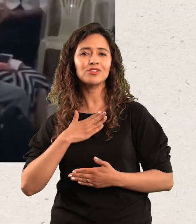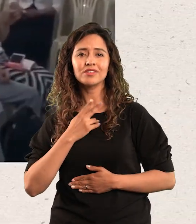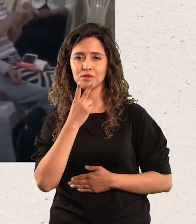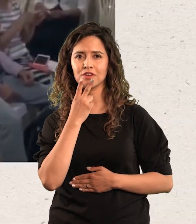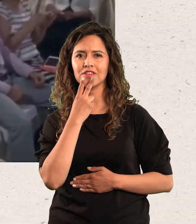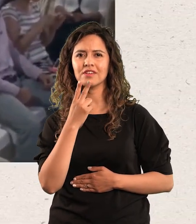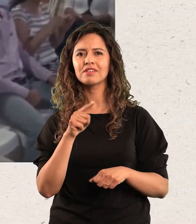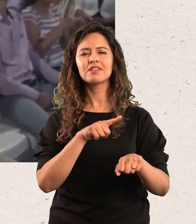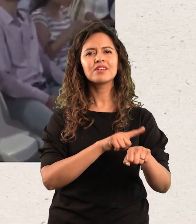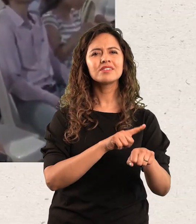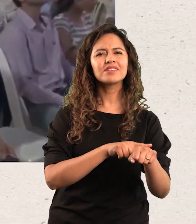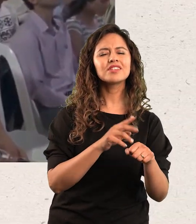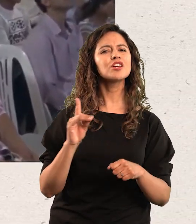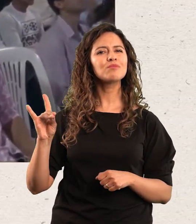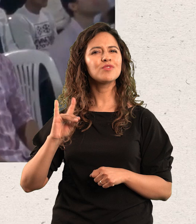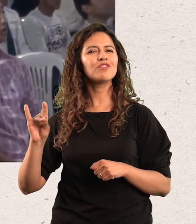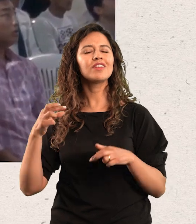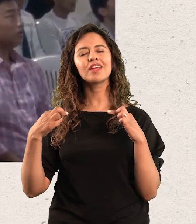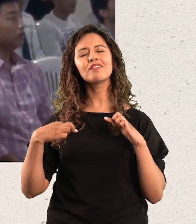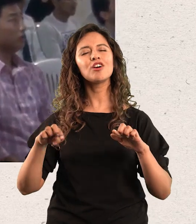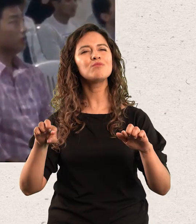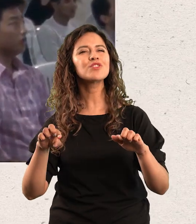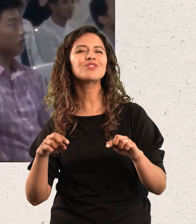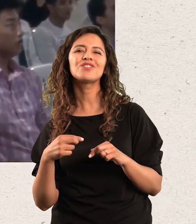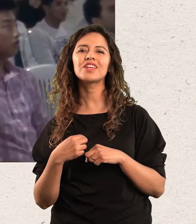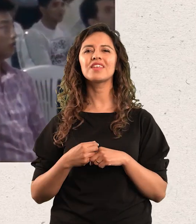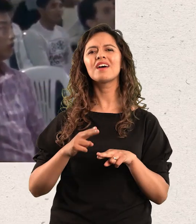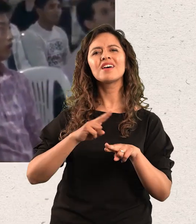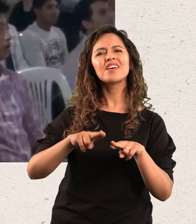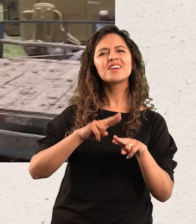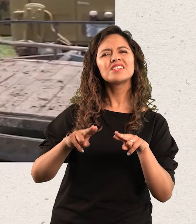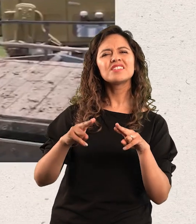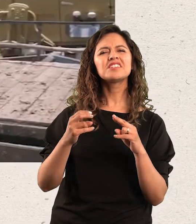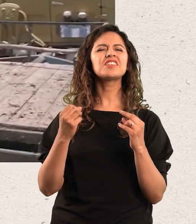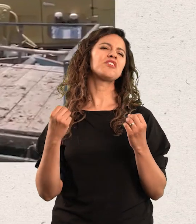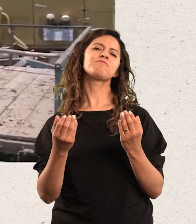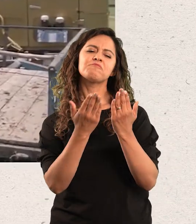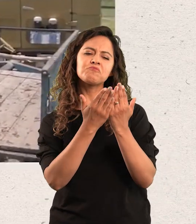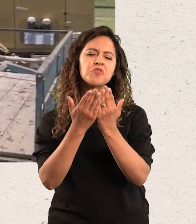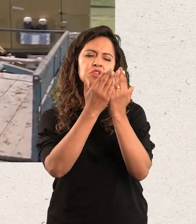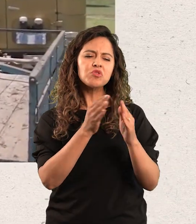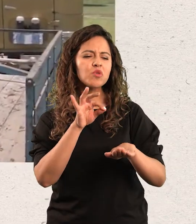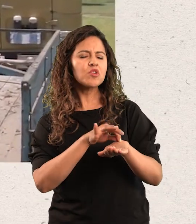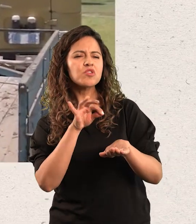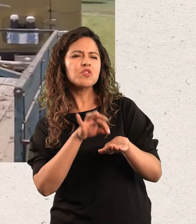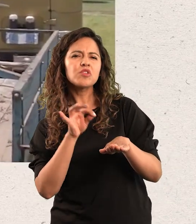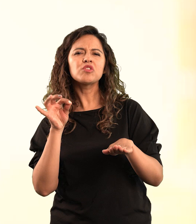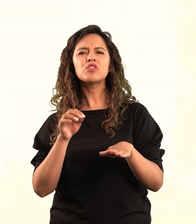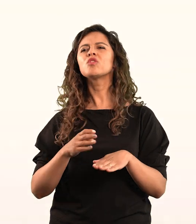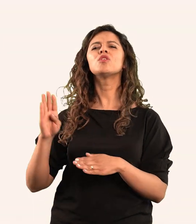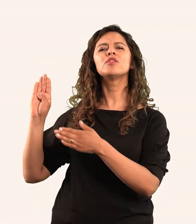Durante el tiempo que pasé en Bolivia, tuve la oportunidad de hacer un entrenamiento como médico misionero en la Fundación